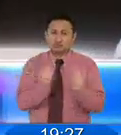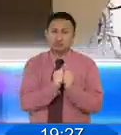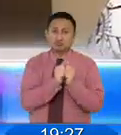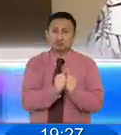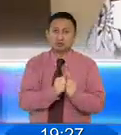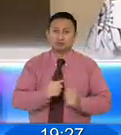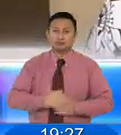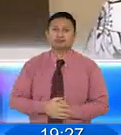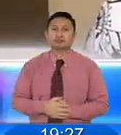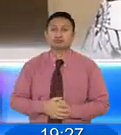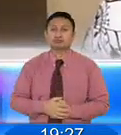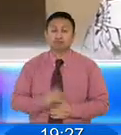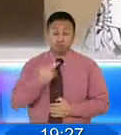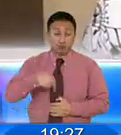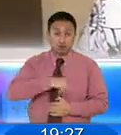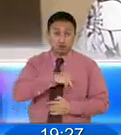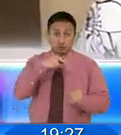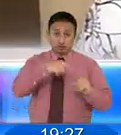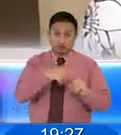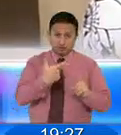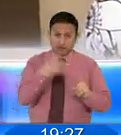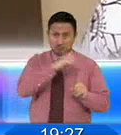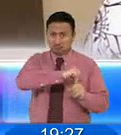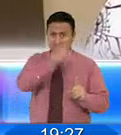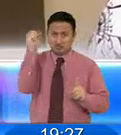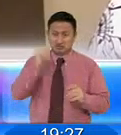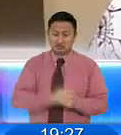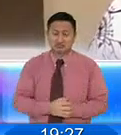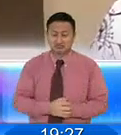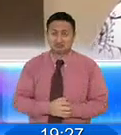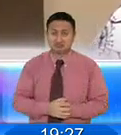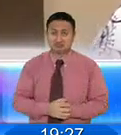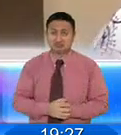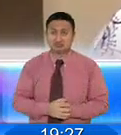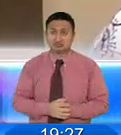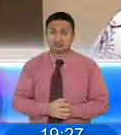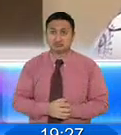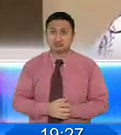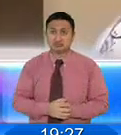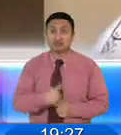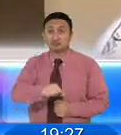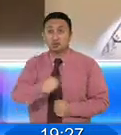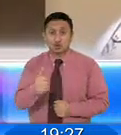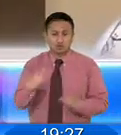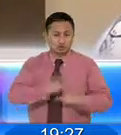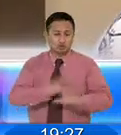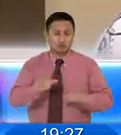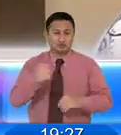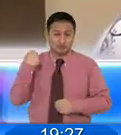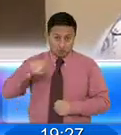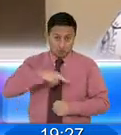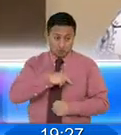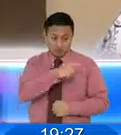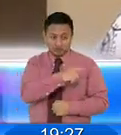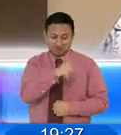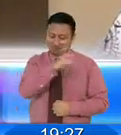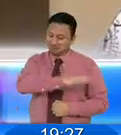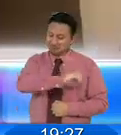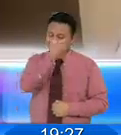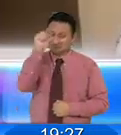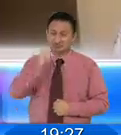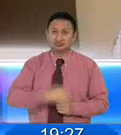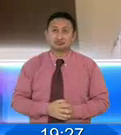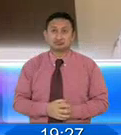Para nosotros él es el ganador. No es otra cosa más, para nosotros él es el campeón.